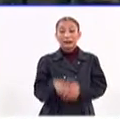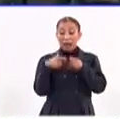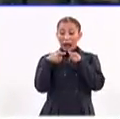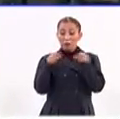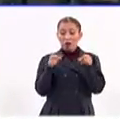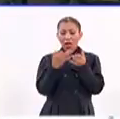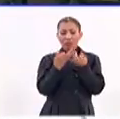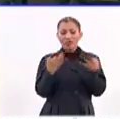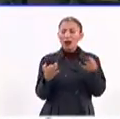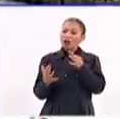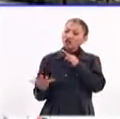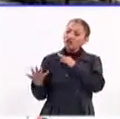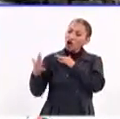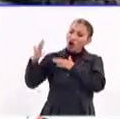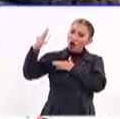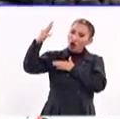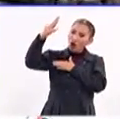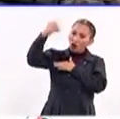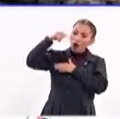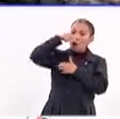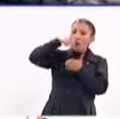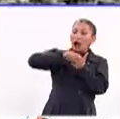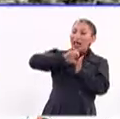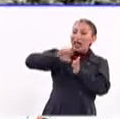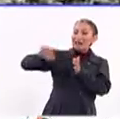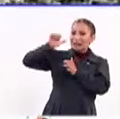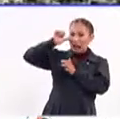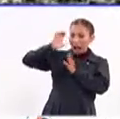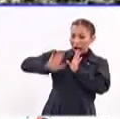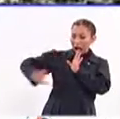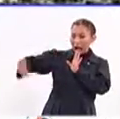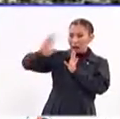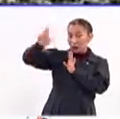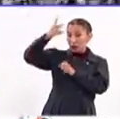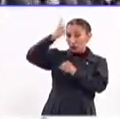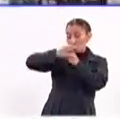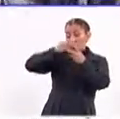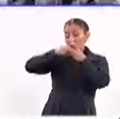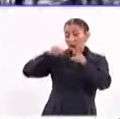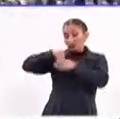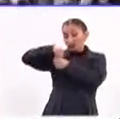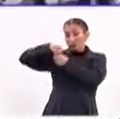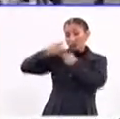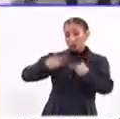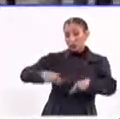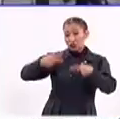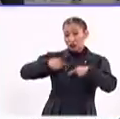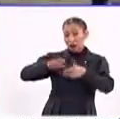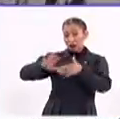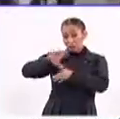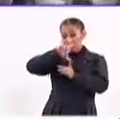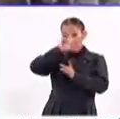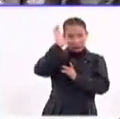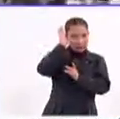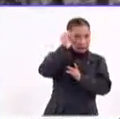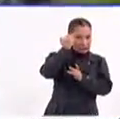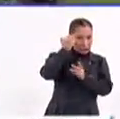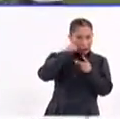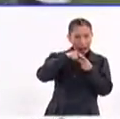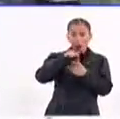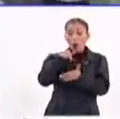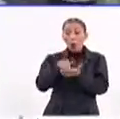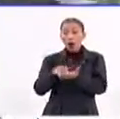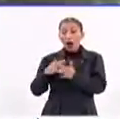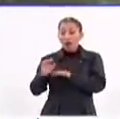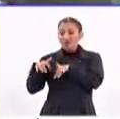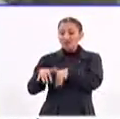Japón, la tierra del sol naciente, se ubica al este de Asia. Es el segundo más poblado del continente después de China. Situado